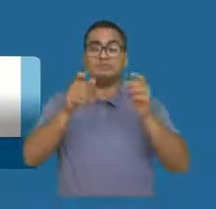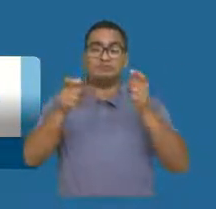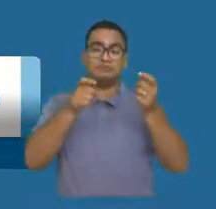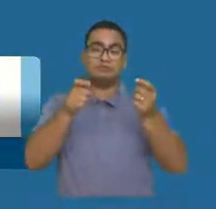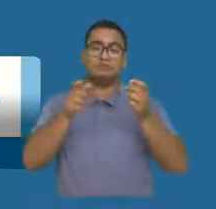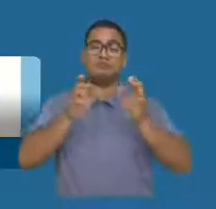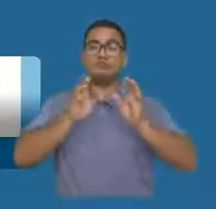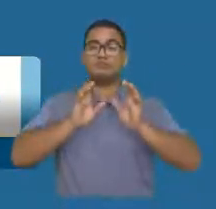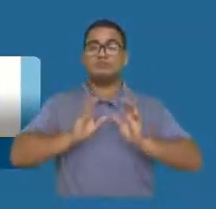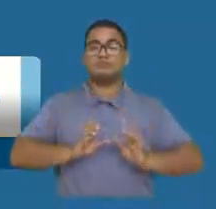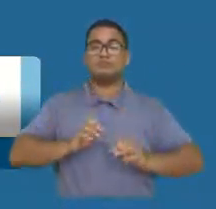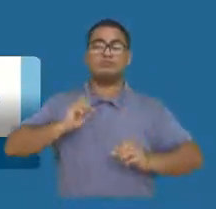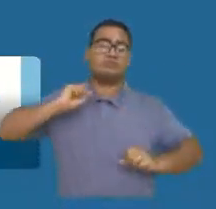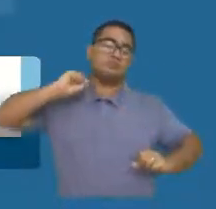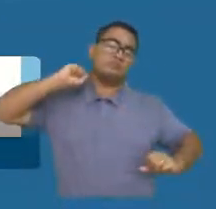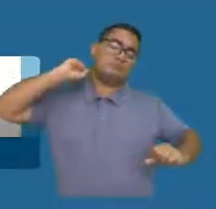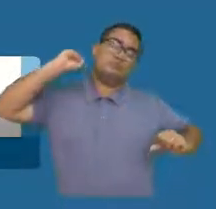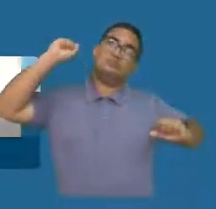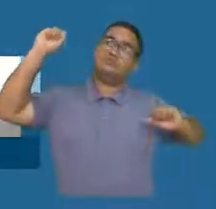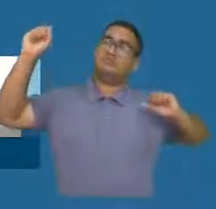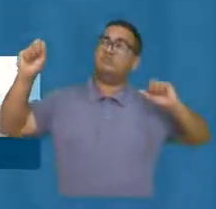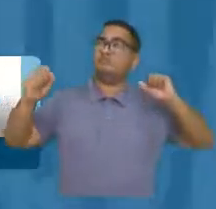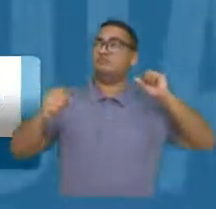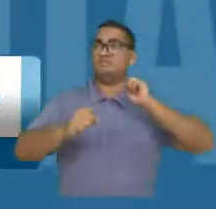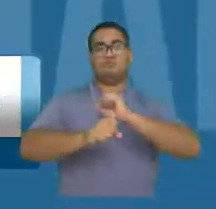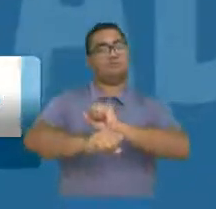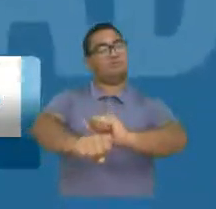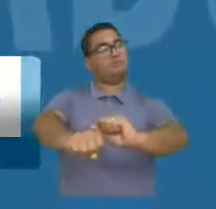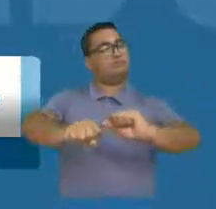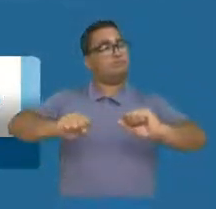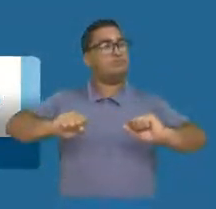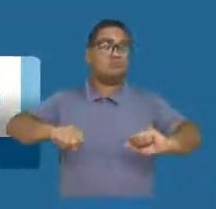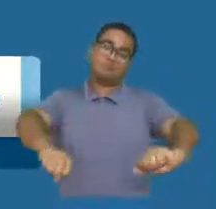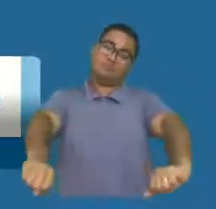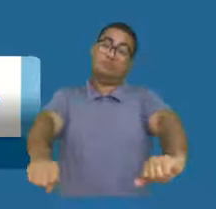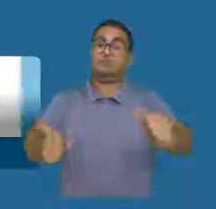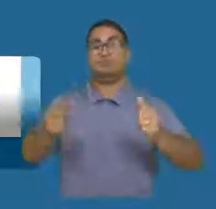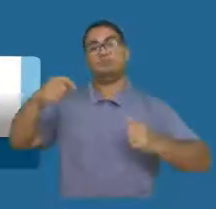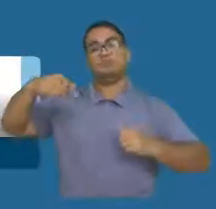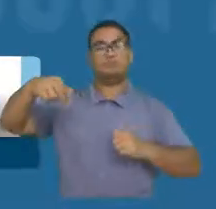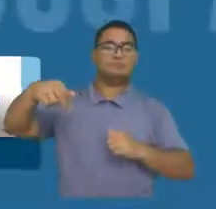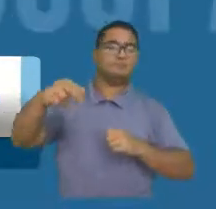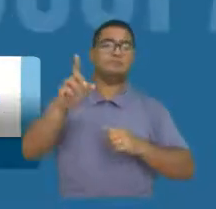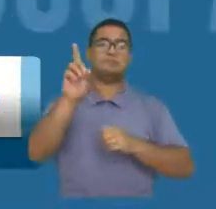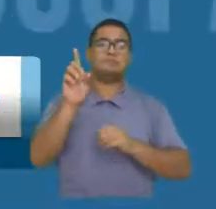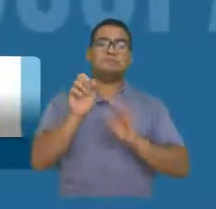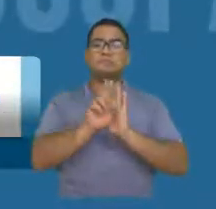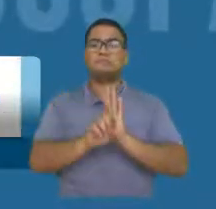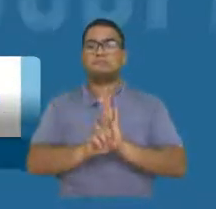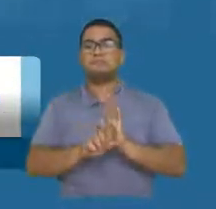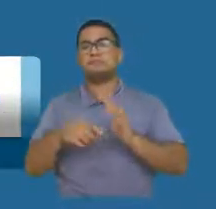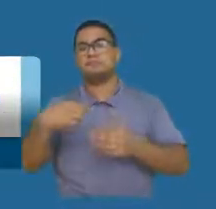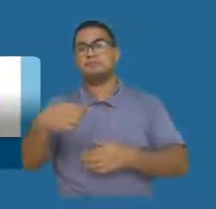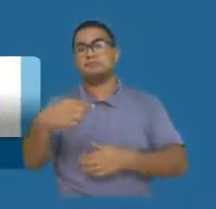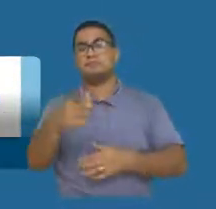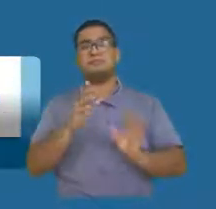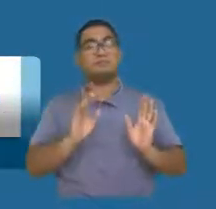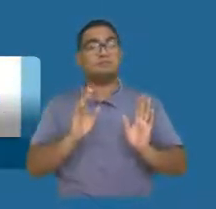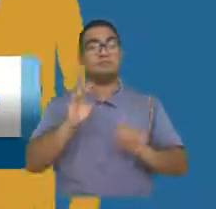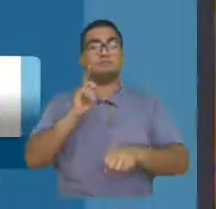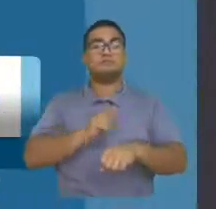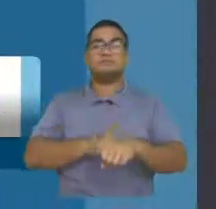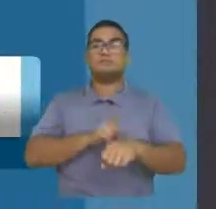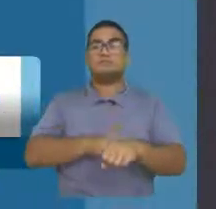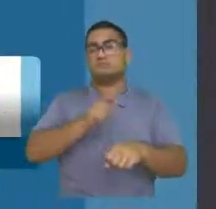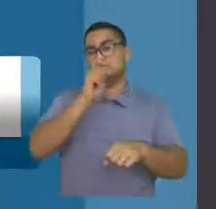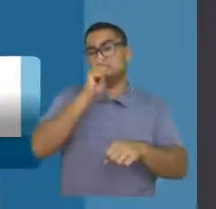física, estirarnos. Caminar, dar una caminadita de 10 minutos todos los días a la hora que usted crea que es la